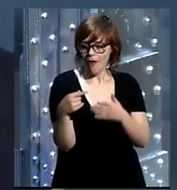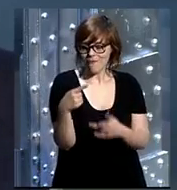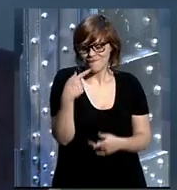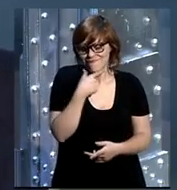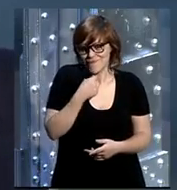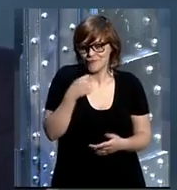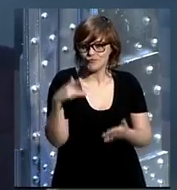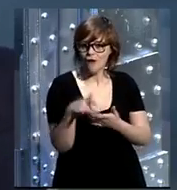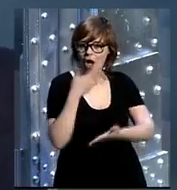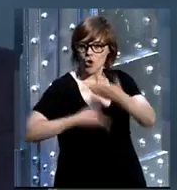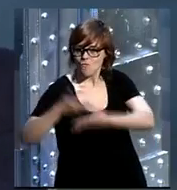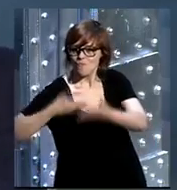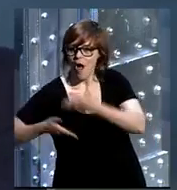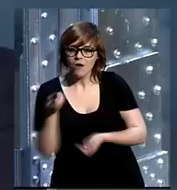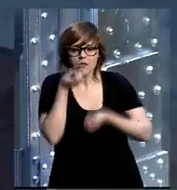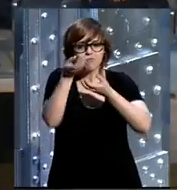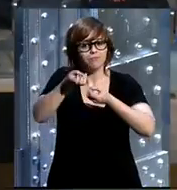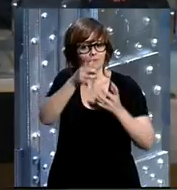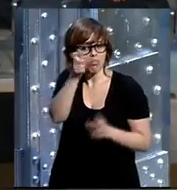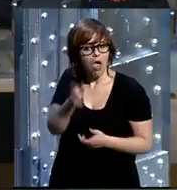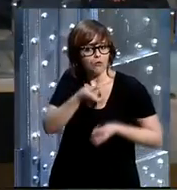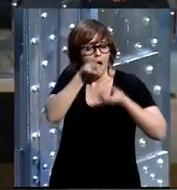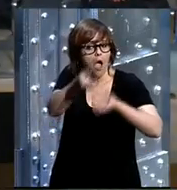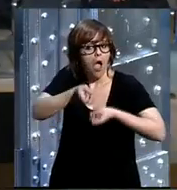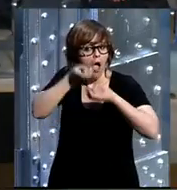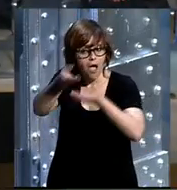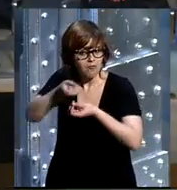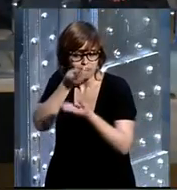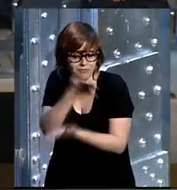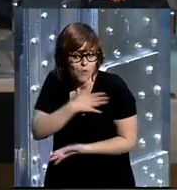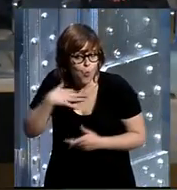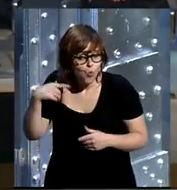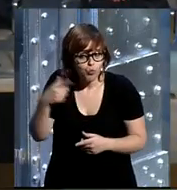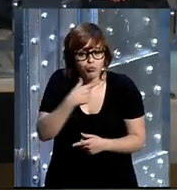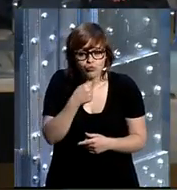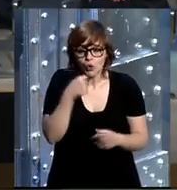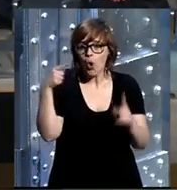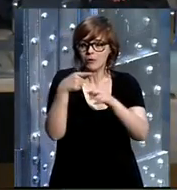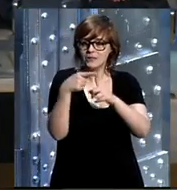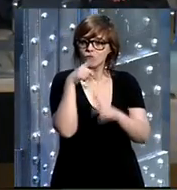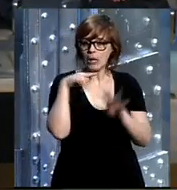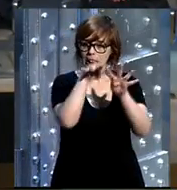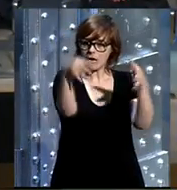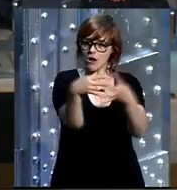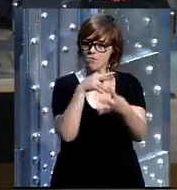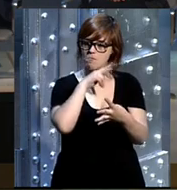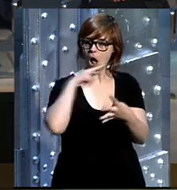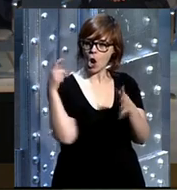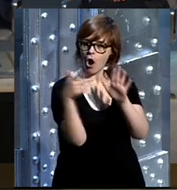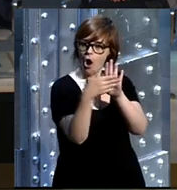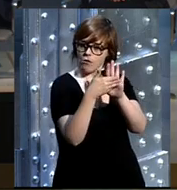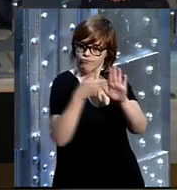mucho más de sus datos porque lo necesitan para sacar y extraer valor de Internet, pero a la vez quieren